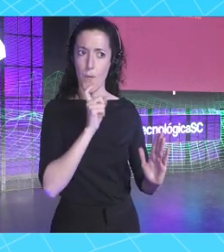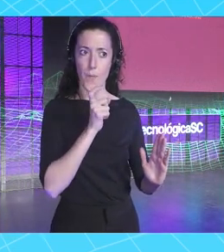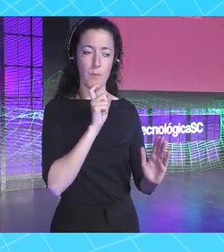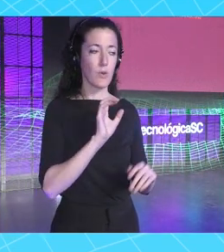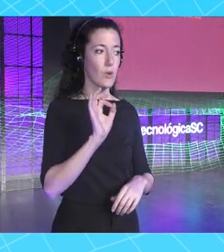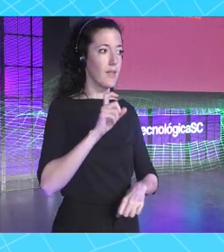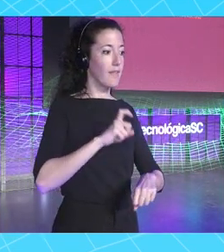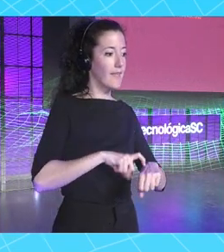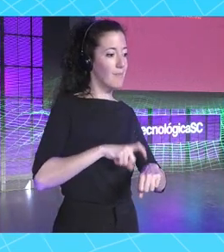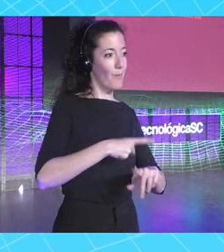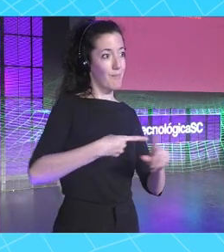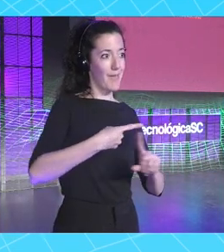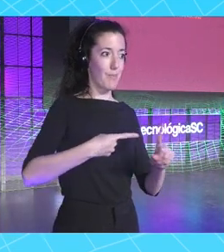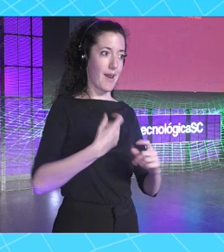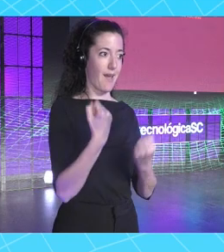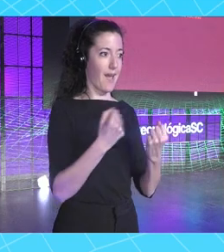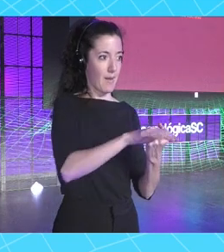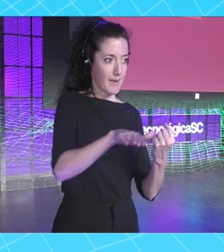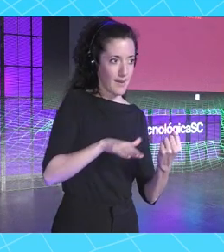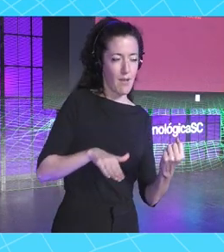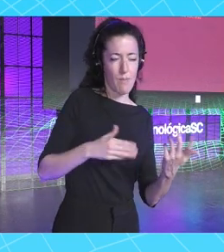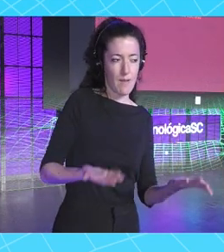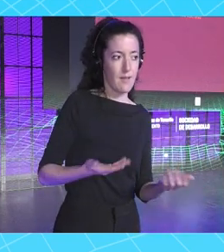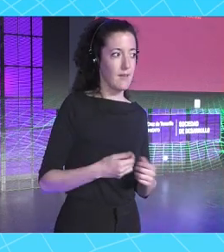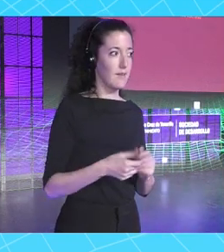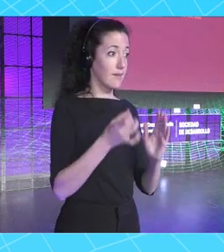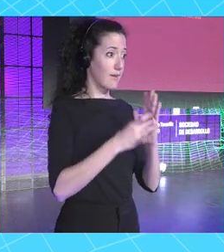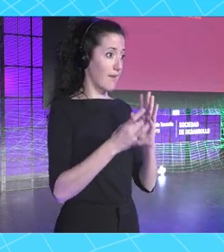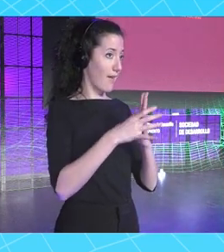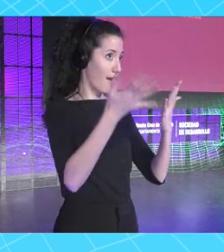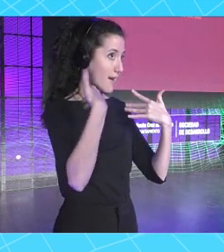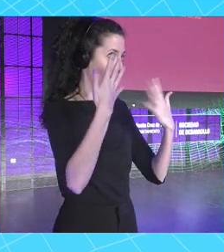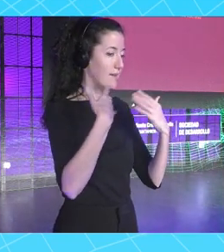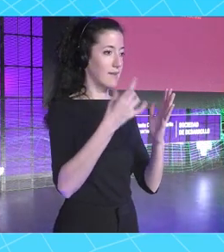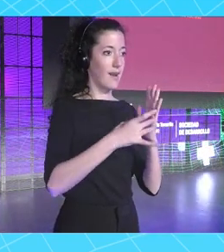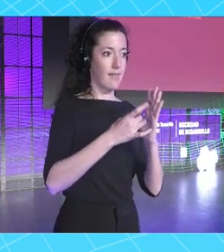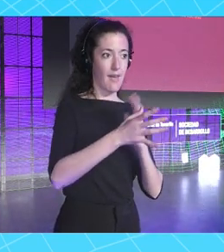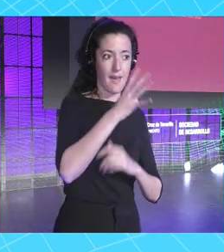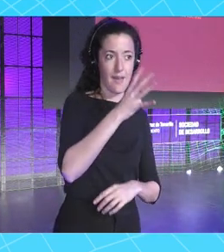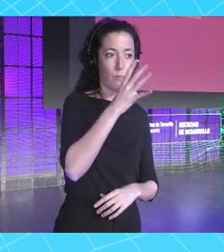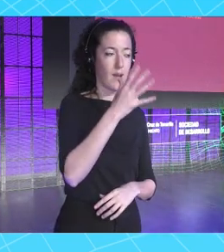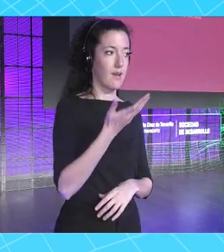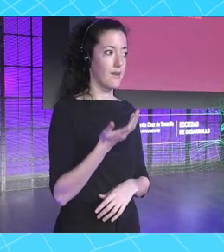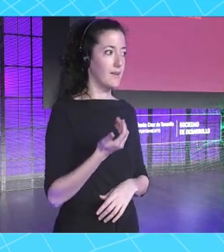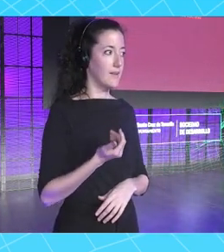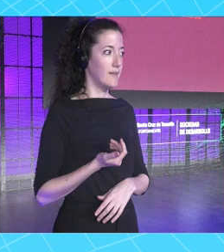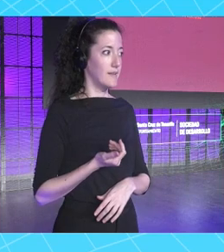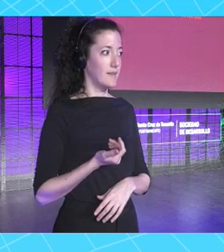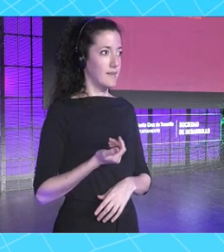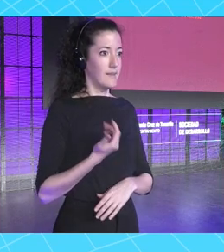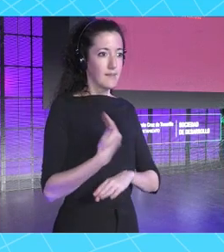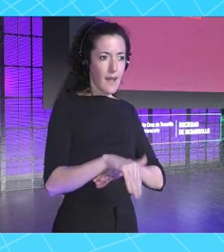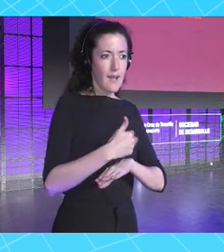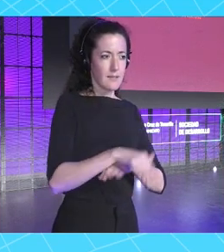aparcamiento Cuál era la calidad del aire Cuál era la calidad del agua como de congestionadas estaban nuestras nuestras